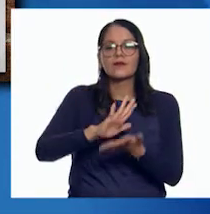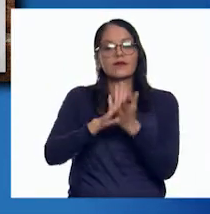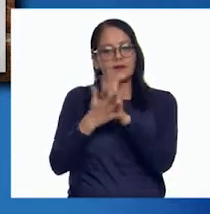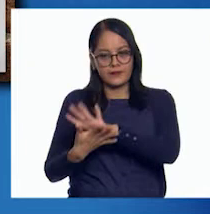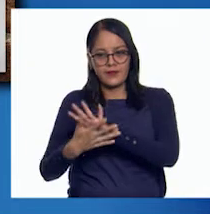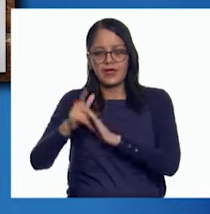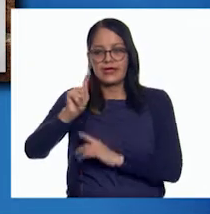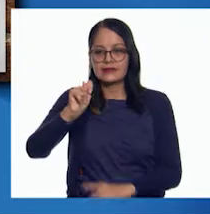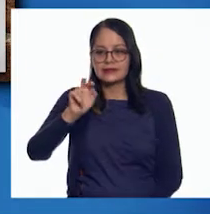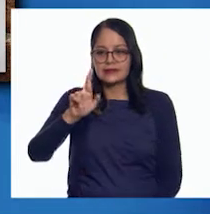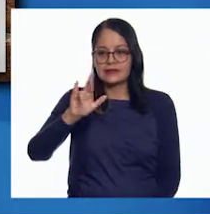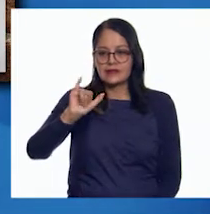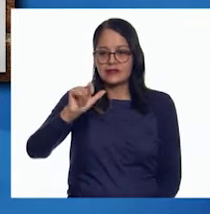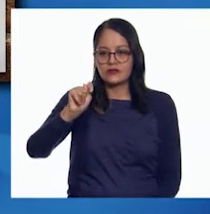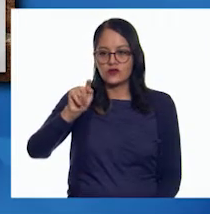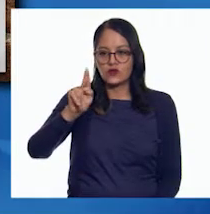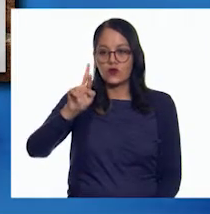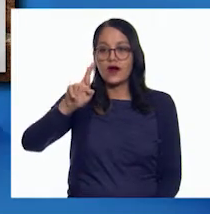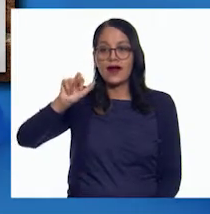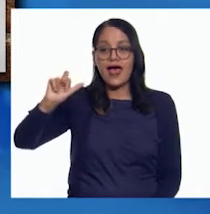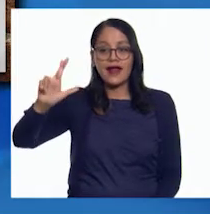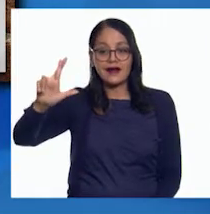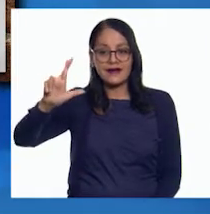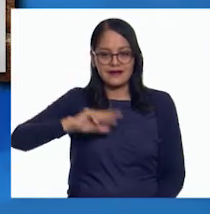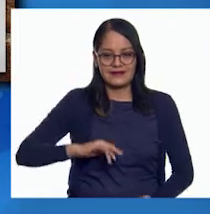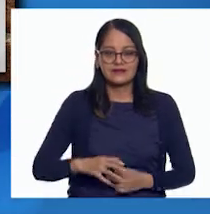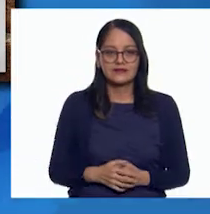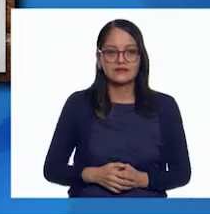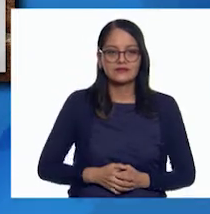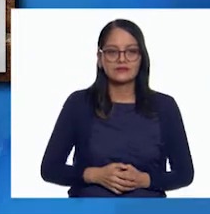triturar. Muy bien, los estás cambiando